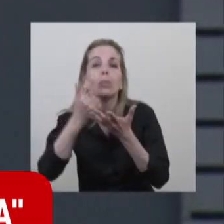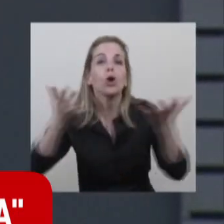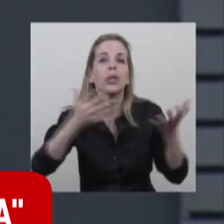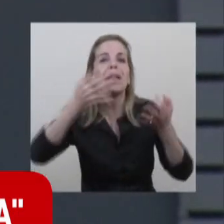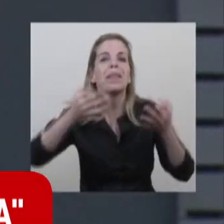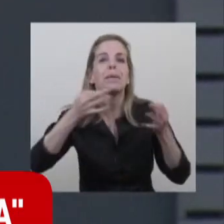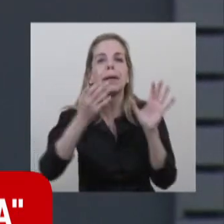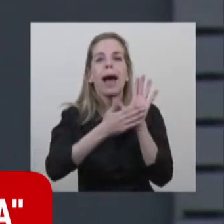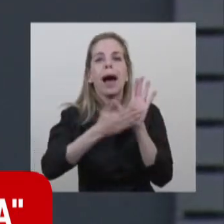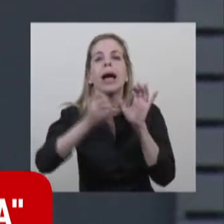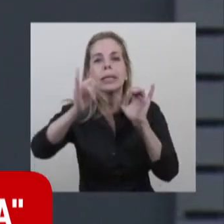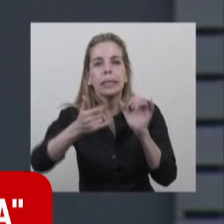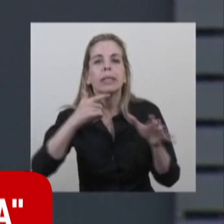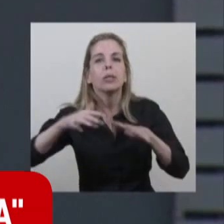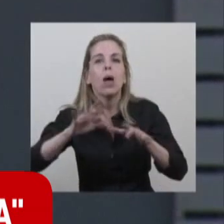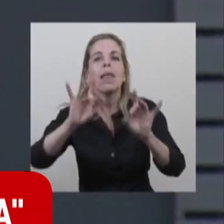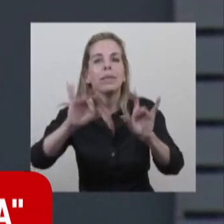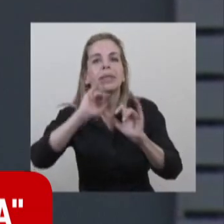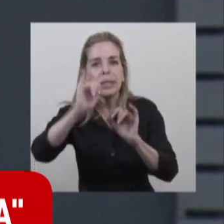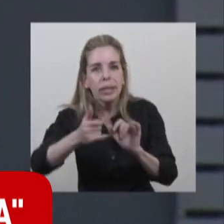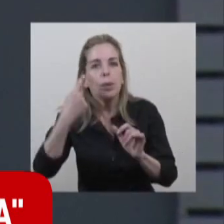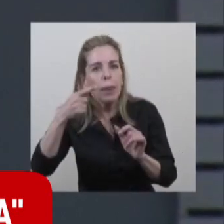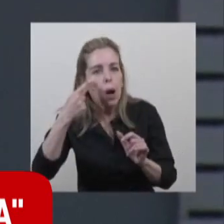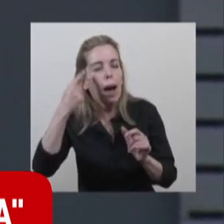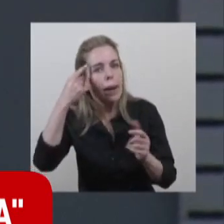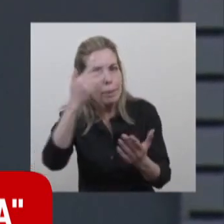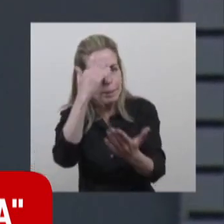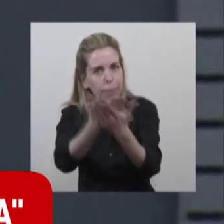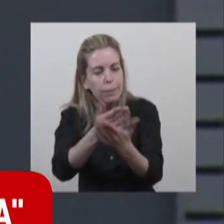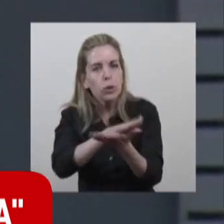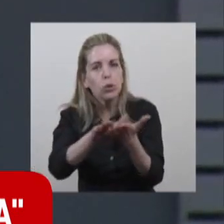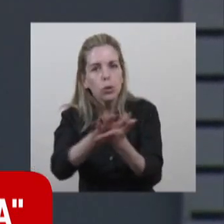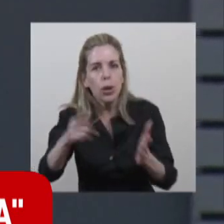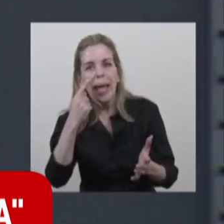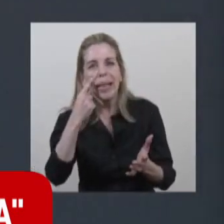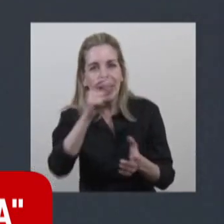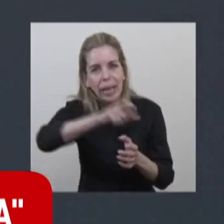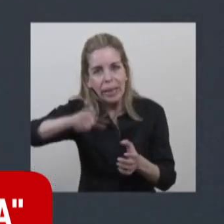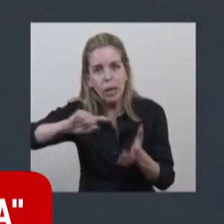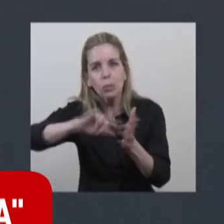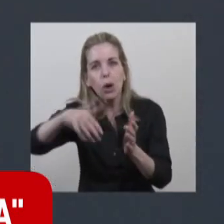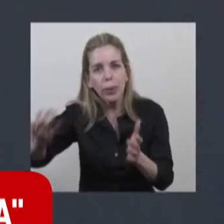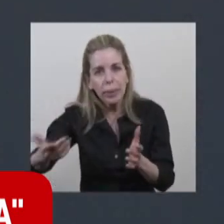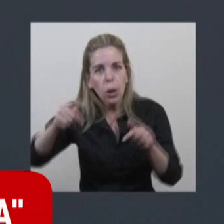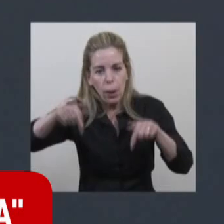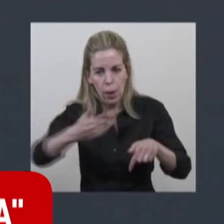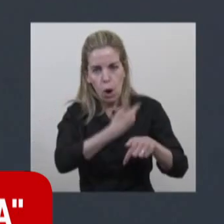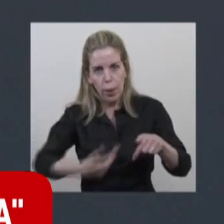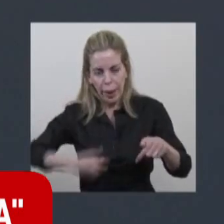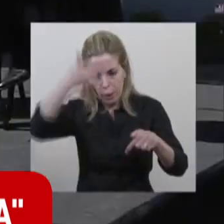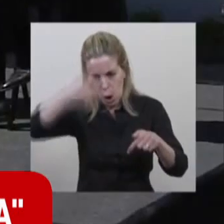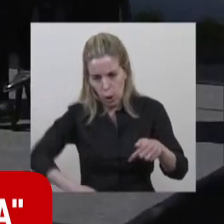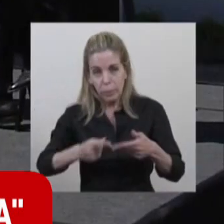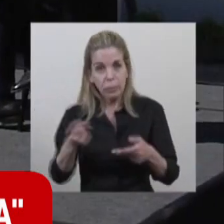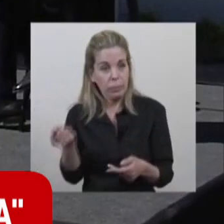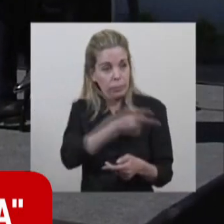del Sistema de Información Sanitaria Nacional, se cargan los datos de los fallecidos por COVID, pero en general se hace